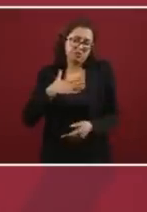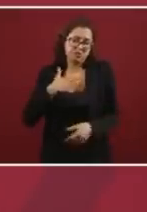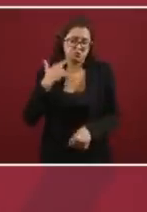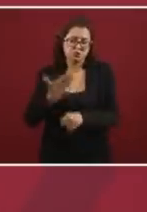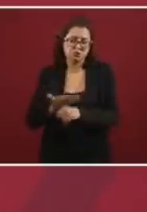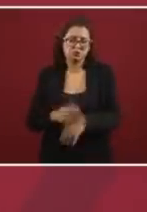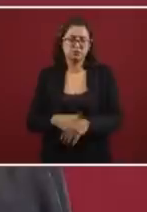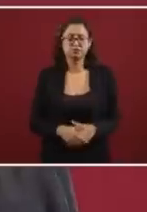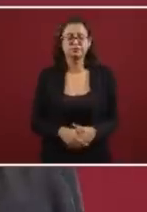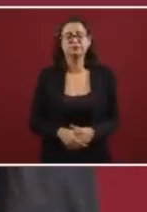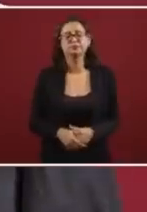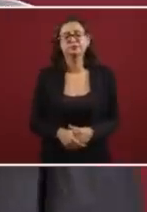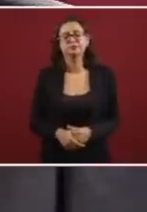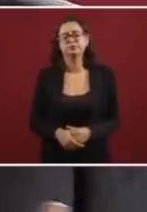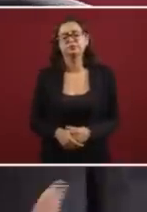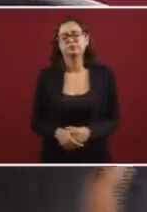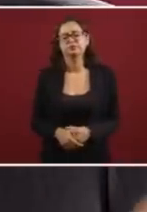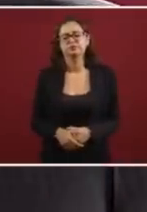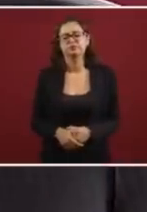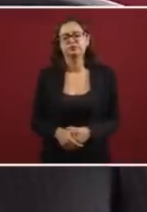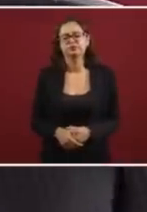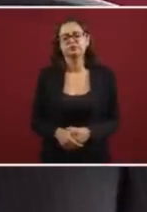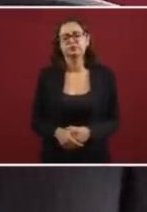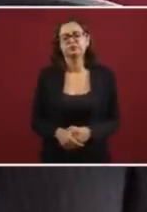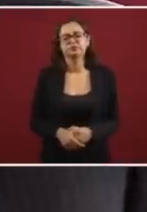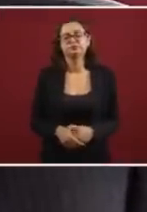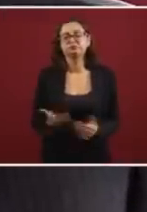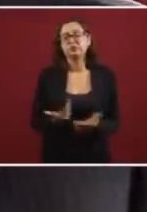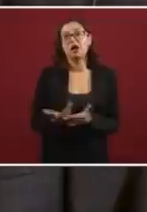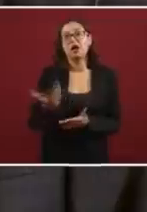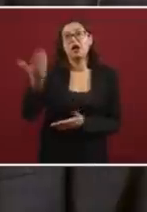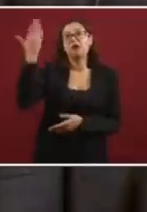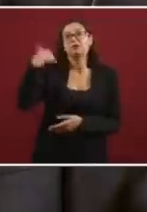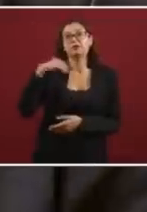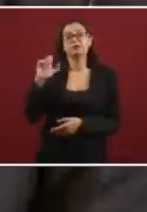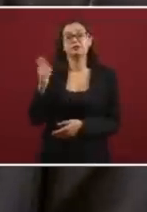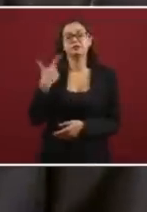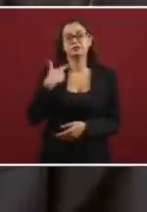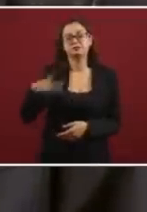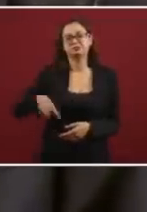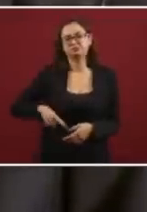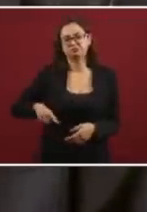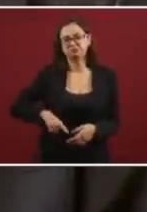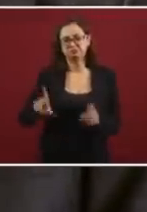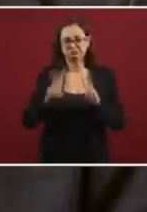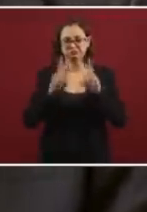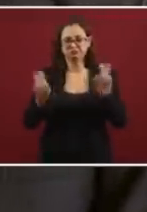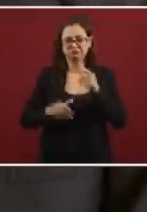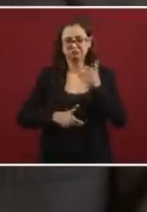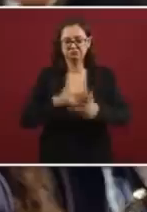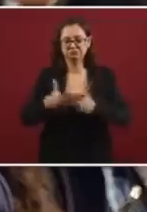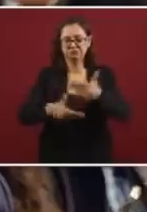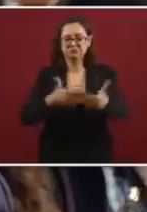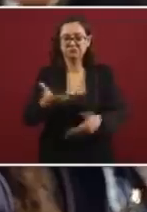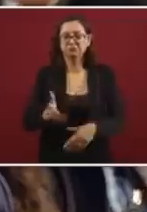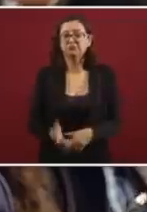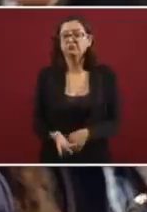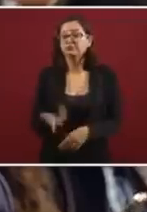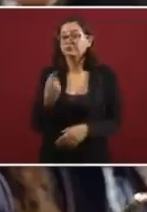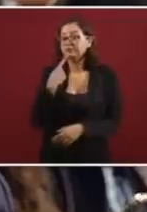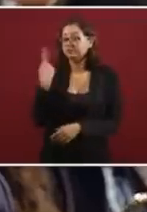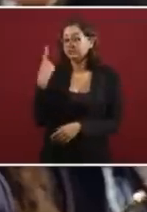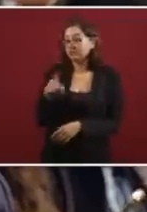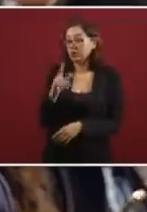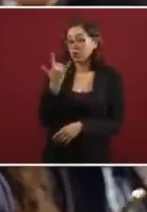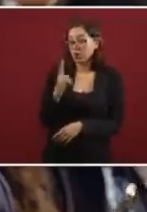antes eso no prosperaba porque sí porque esta denuncia es de julio de 2018